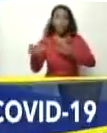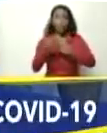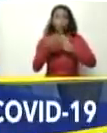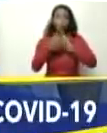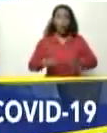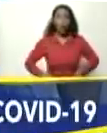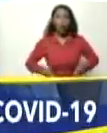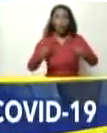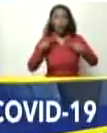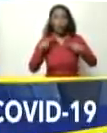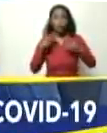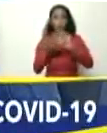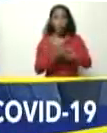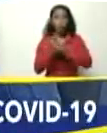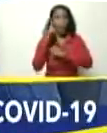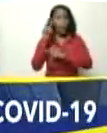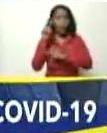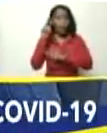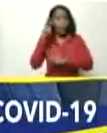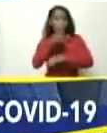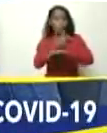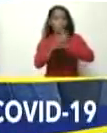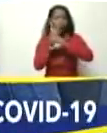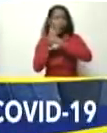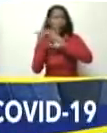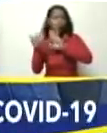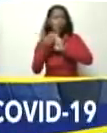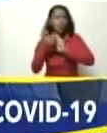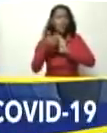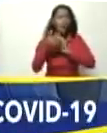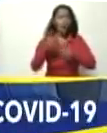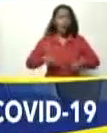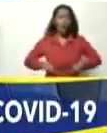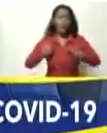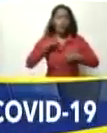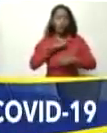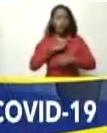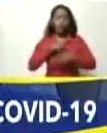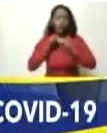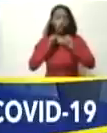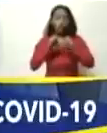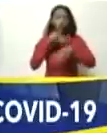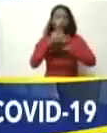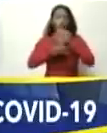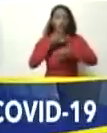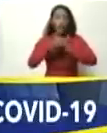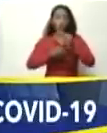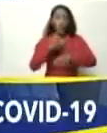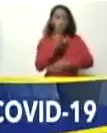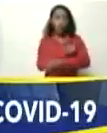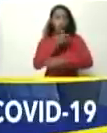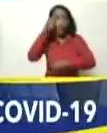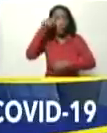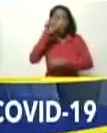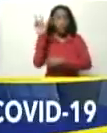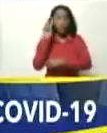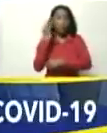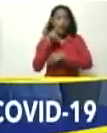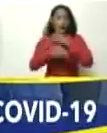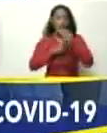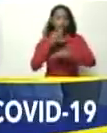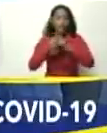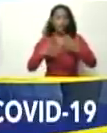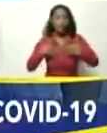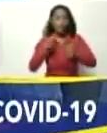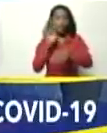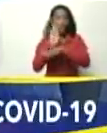vida. Es un disparo contra la vida. Seguimos igual nosotros, dotando de vacunas al pueblo venezolano, garantizando salud